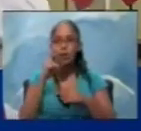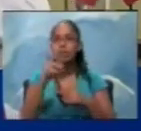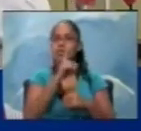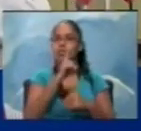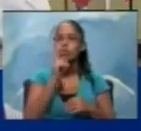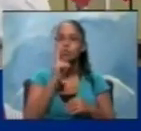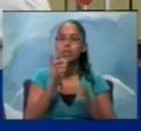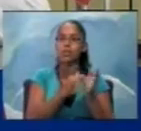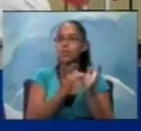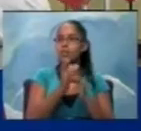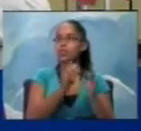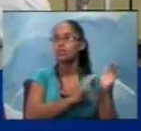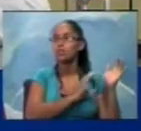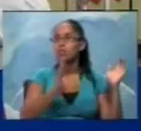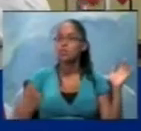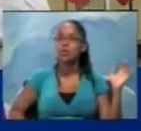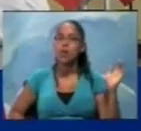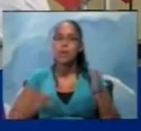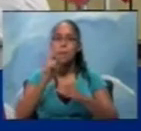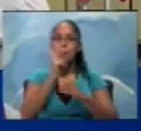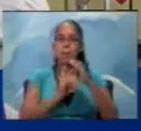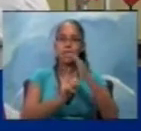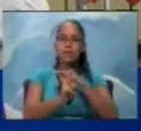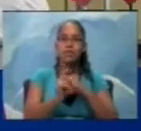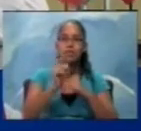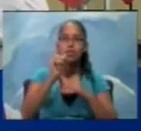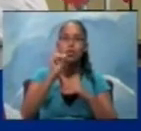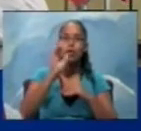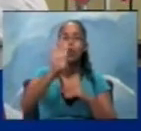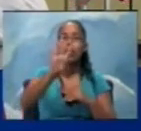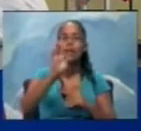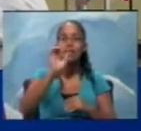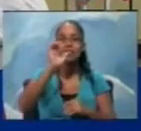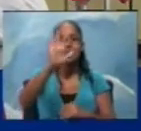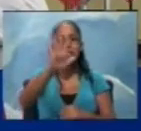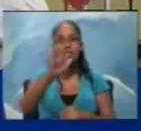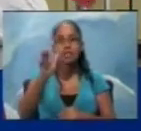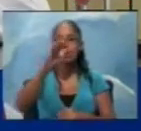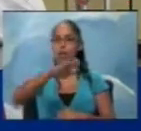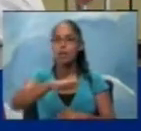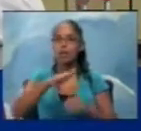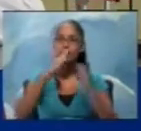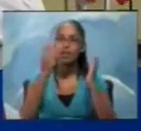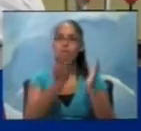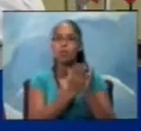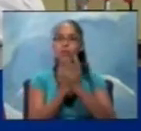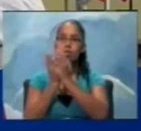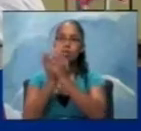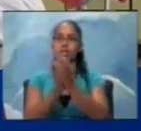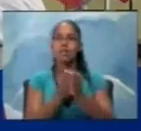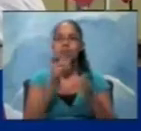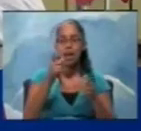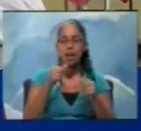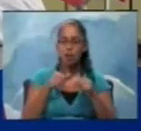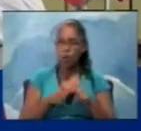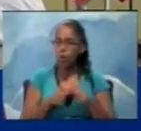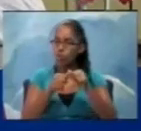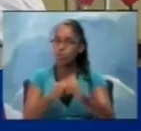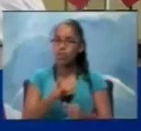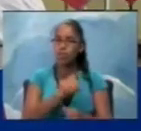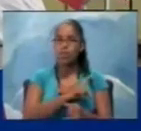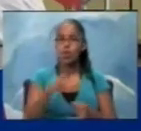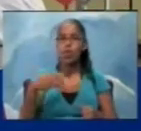del Señor. Versículo 45. Estamos estudiando la continuación de lo